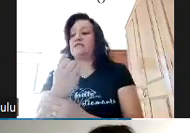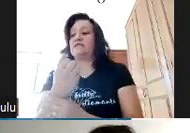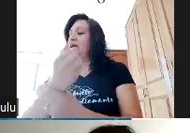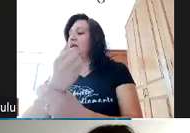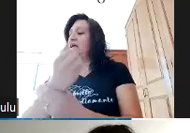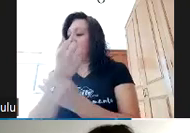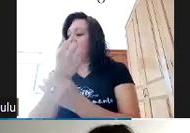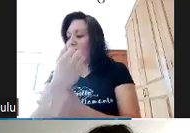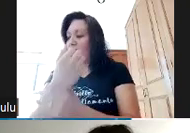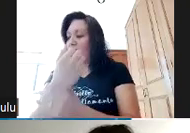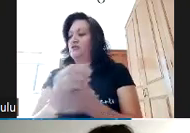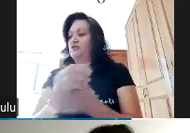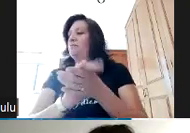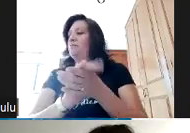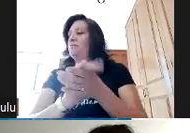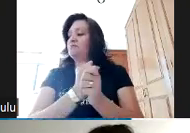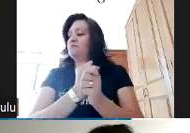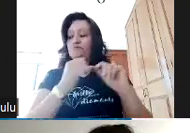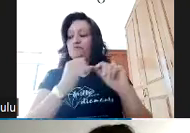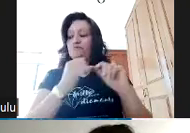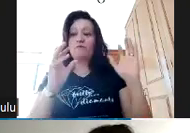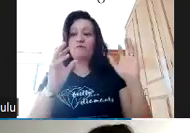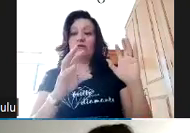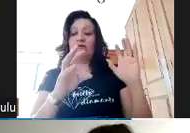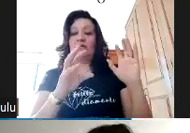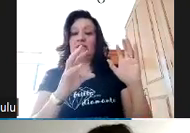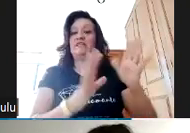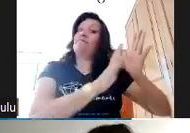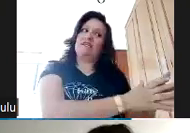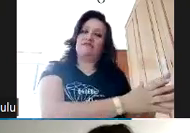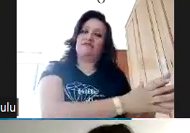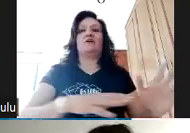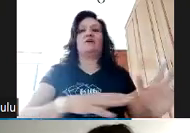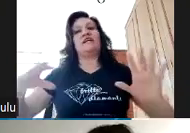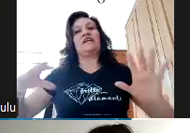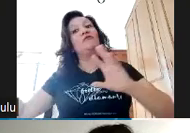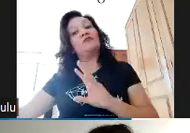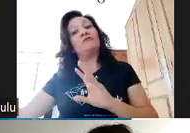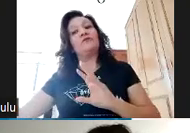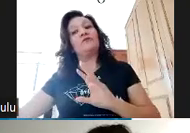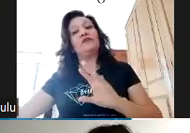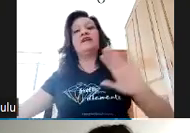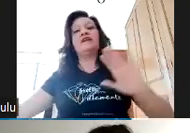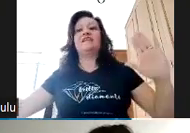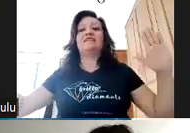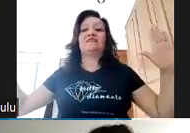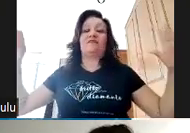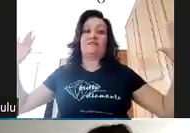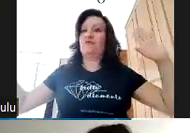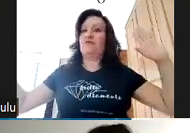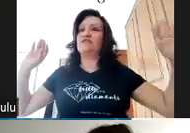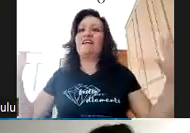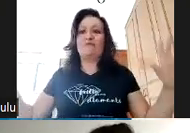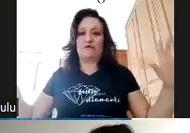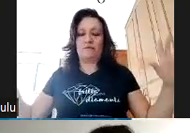tus presentaciones de negocio y este y llevas a un erizo y a un tiburón te